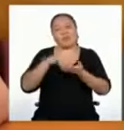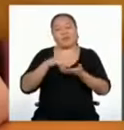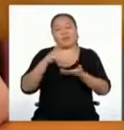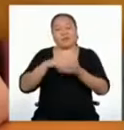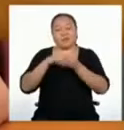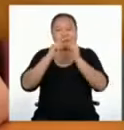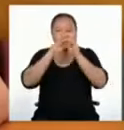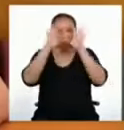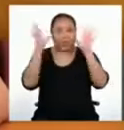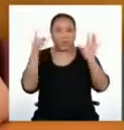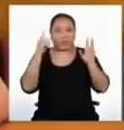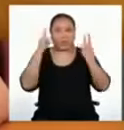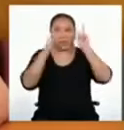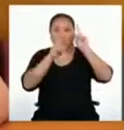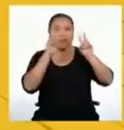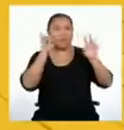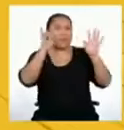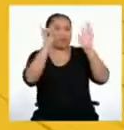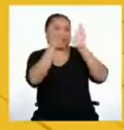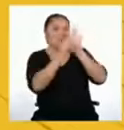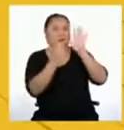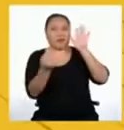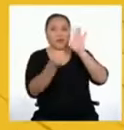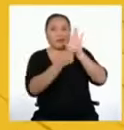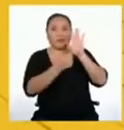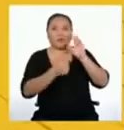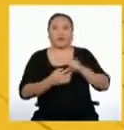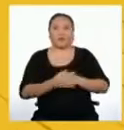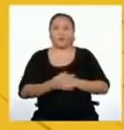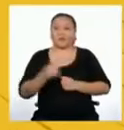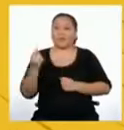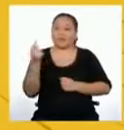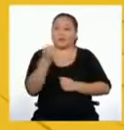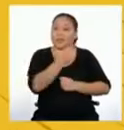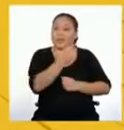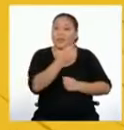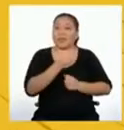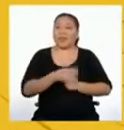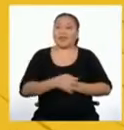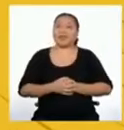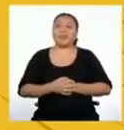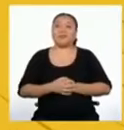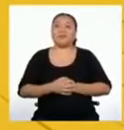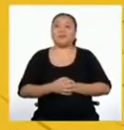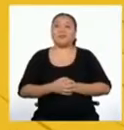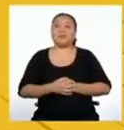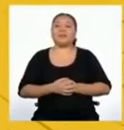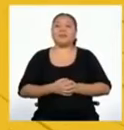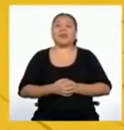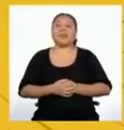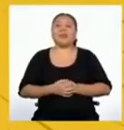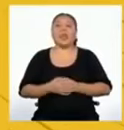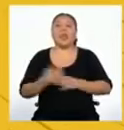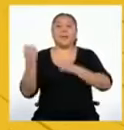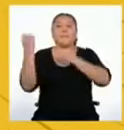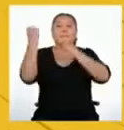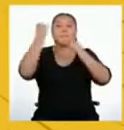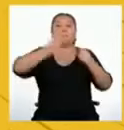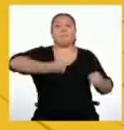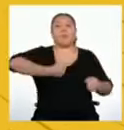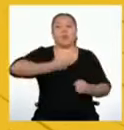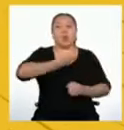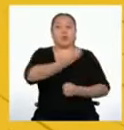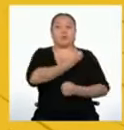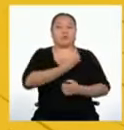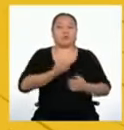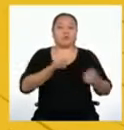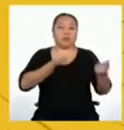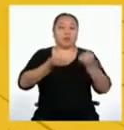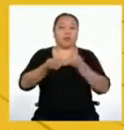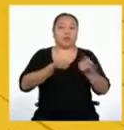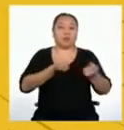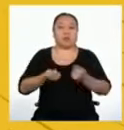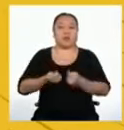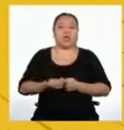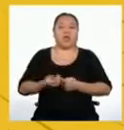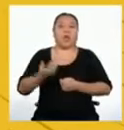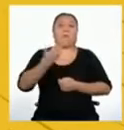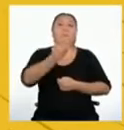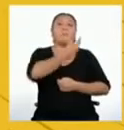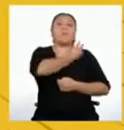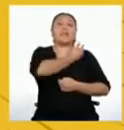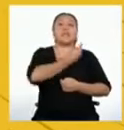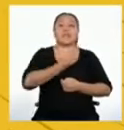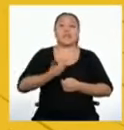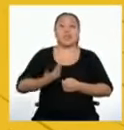las siguientes imágenes. Aquí tenemos el Poder Ejecutivo. Está formado por el Presidente